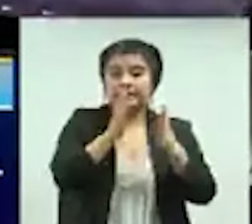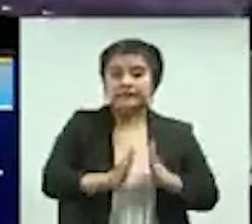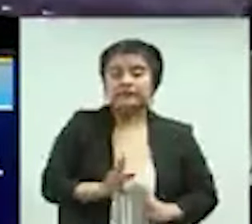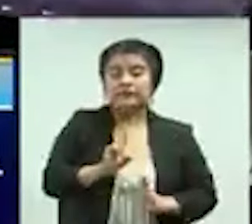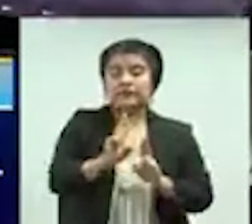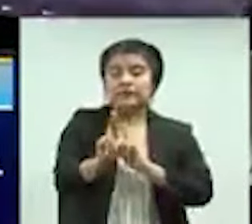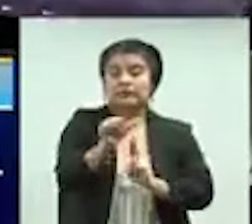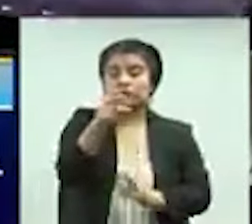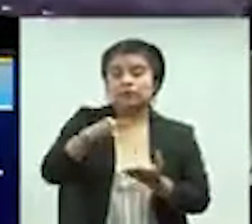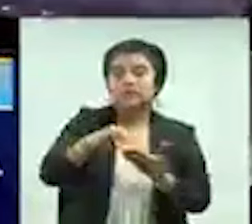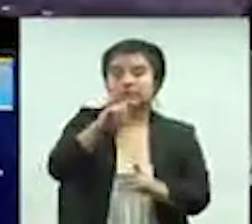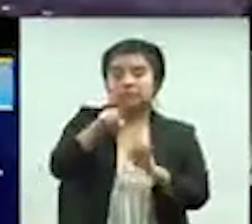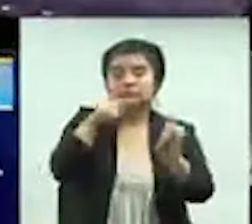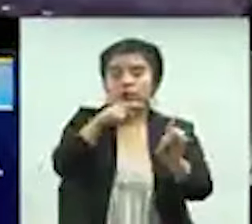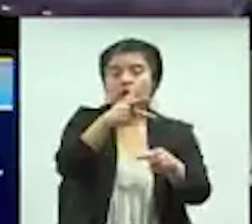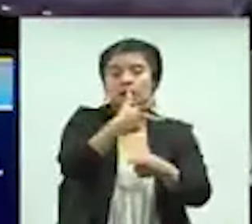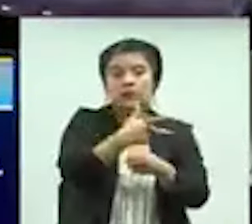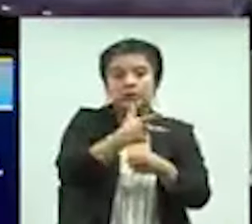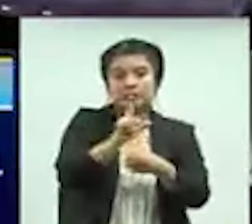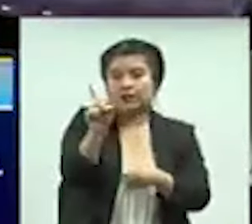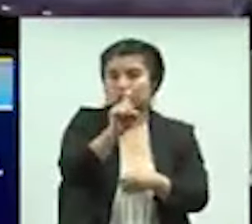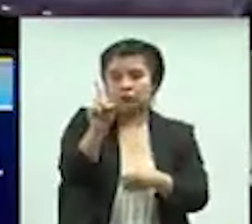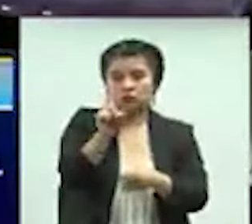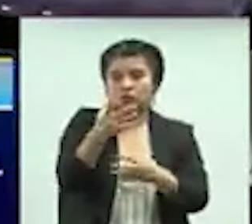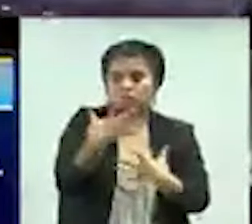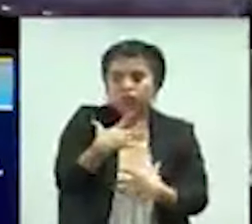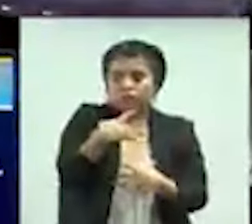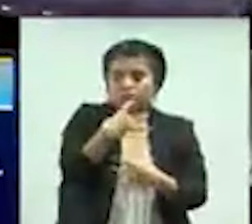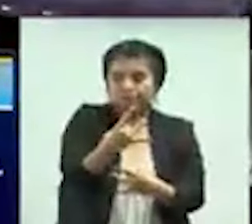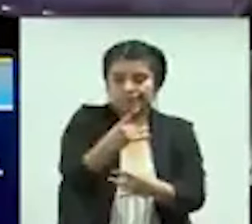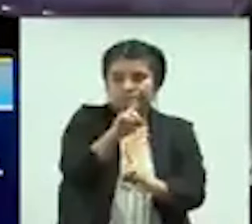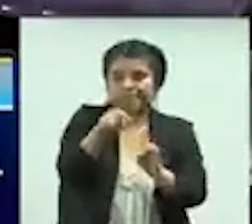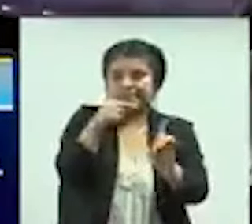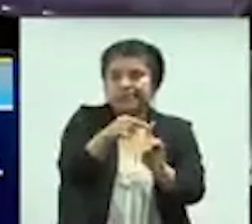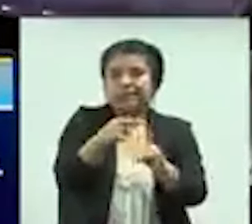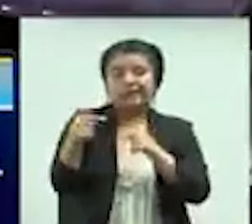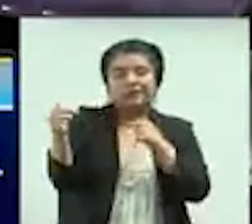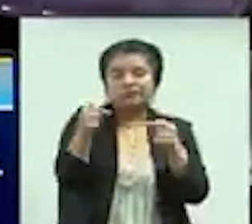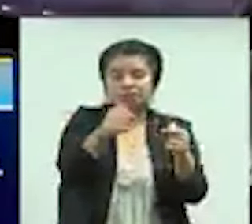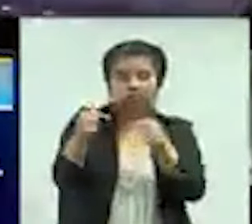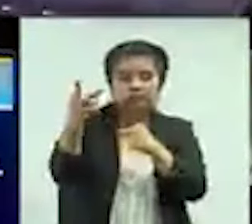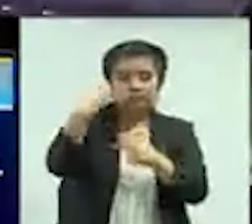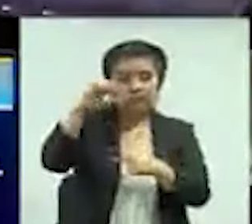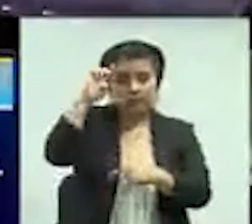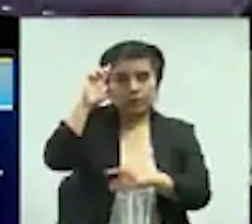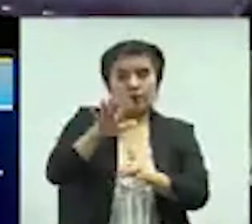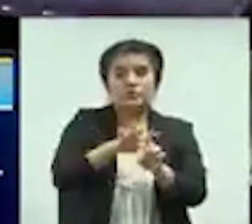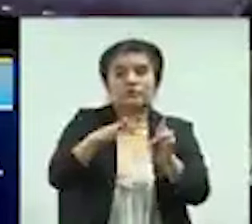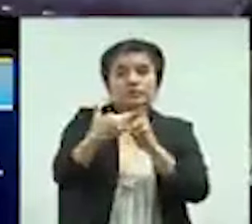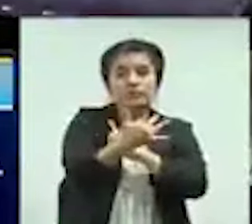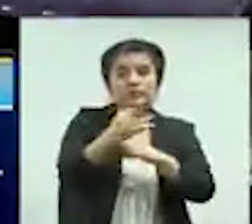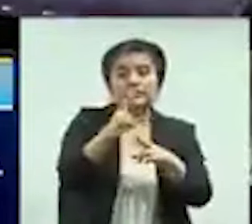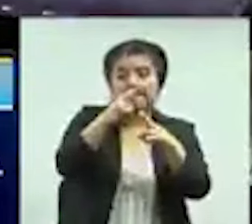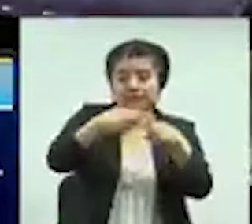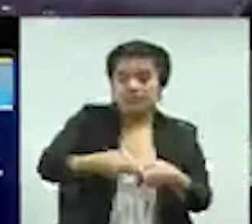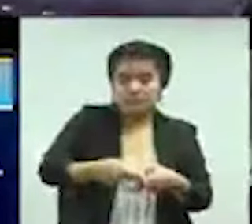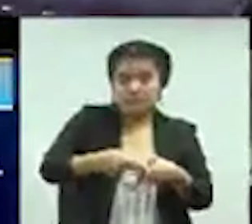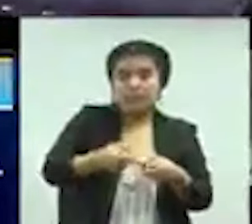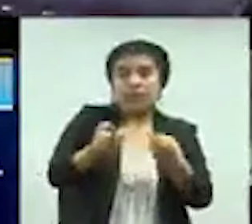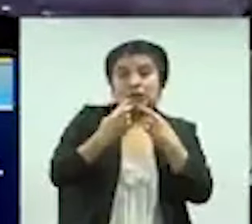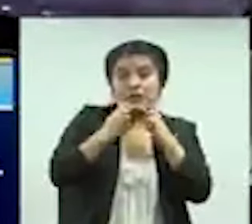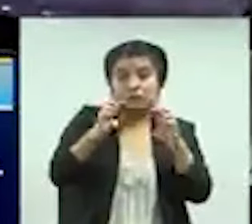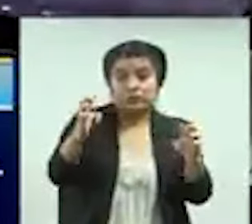Exteriores, señalo que Guatemala no comparte la persecución de disidentes políticos ni los actos de censura al discurso